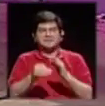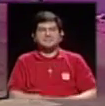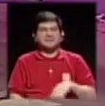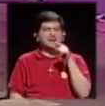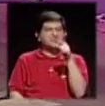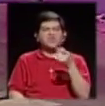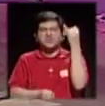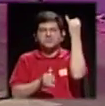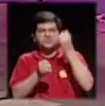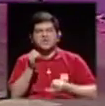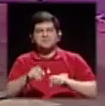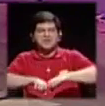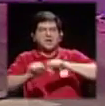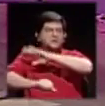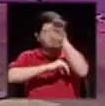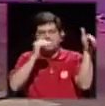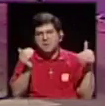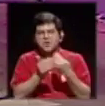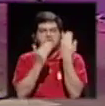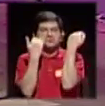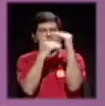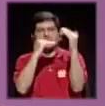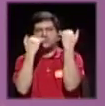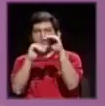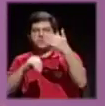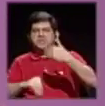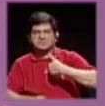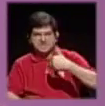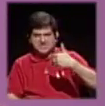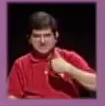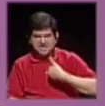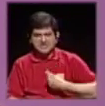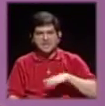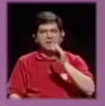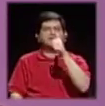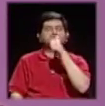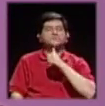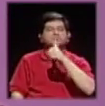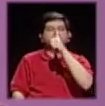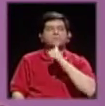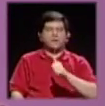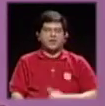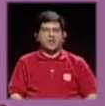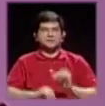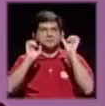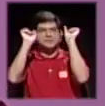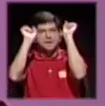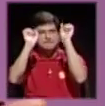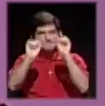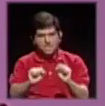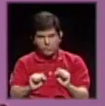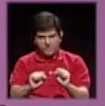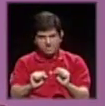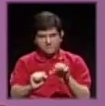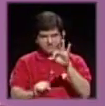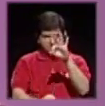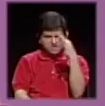ellos, romper con todos los límites que puede tener su tolerancia para poder